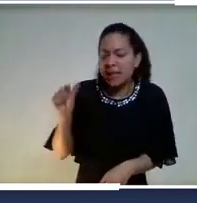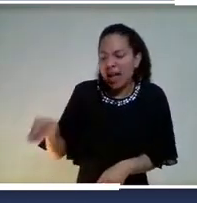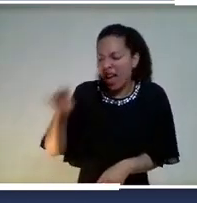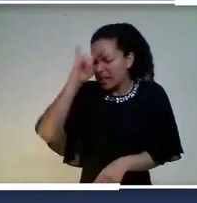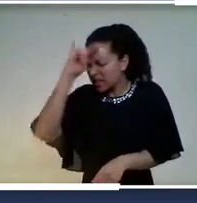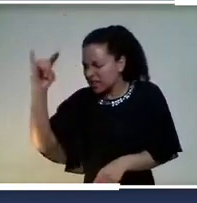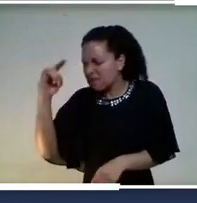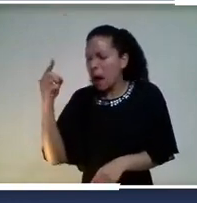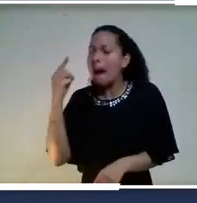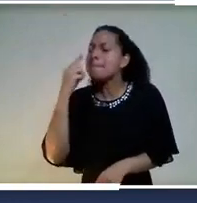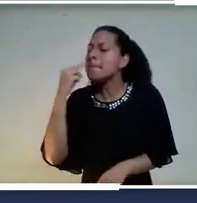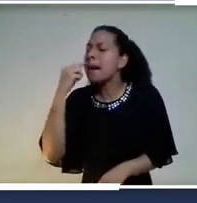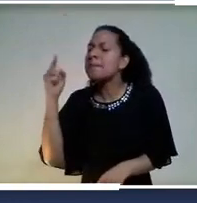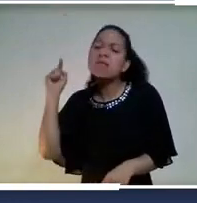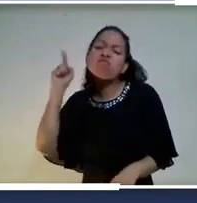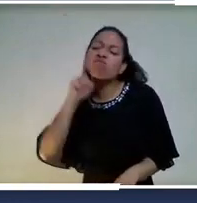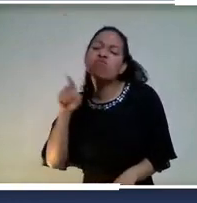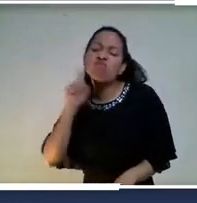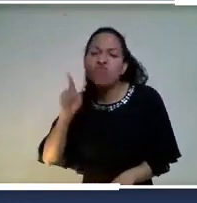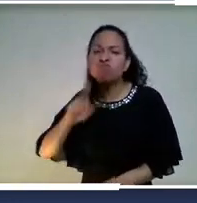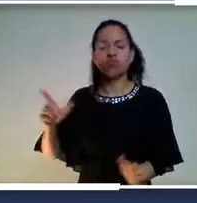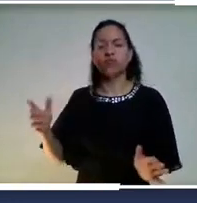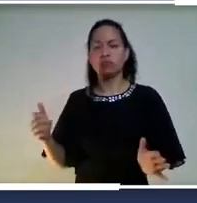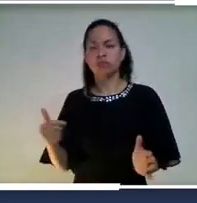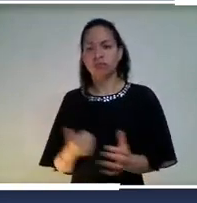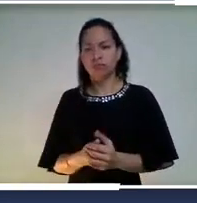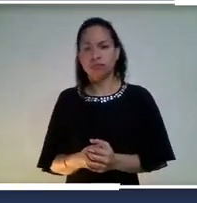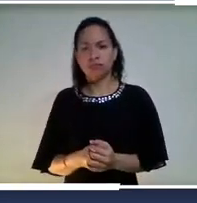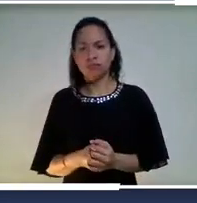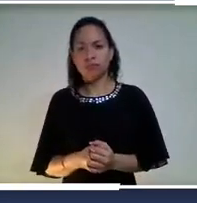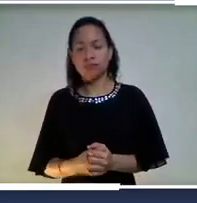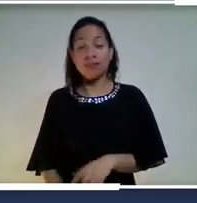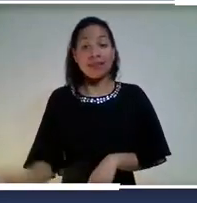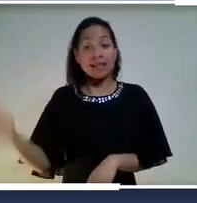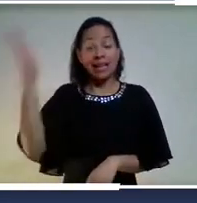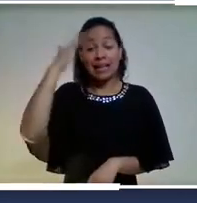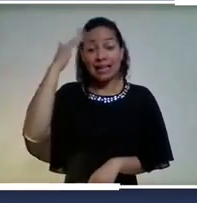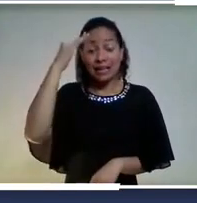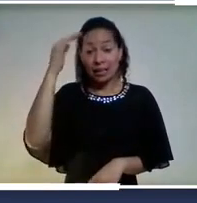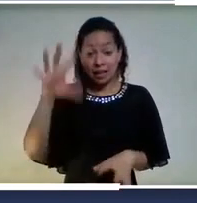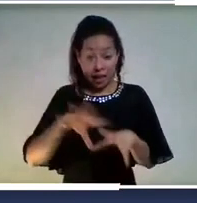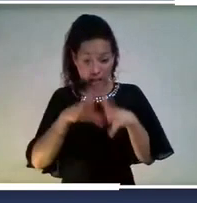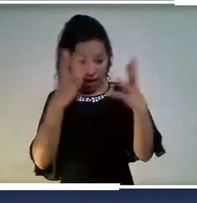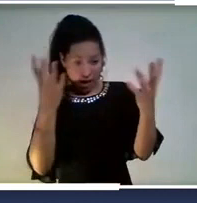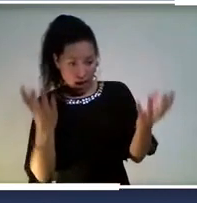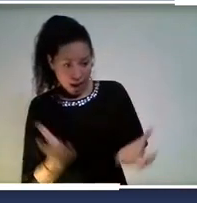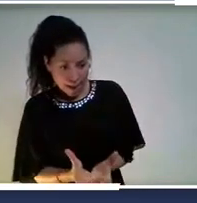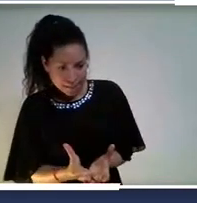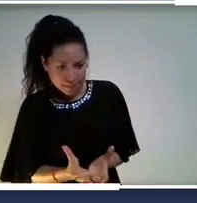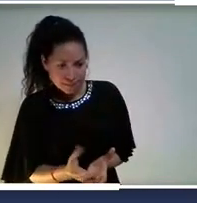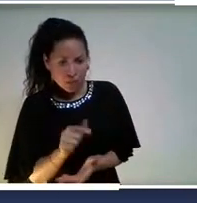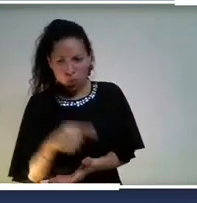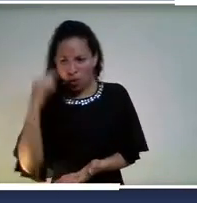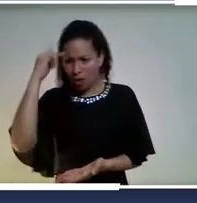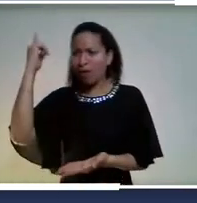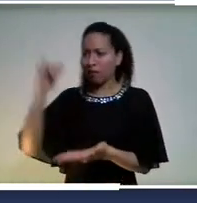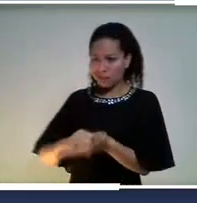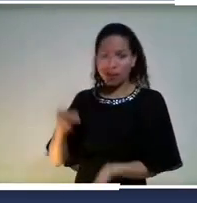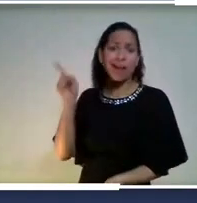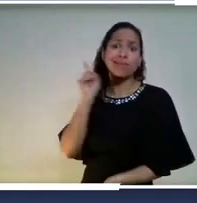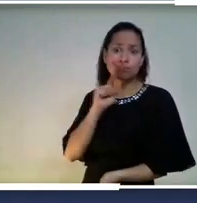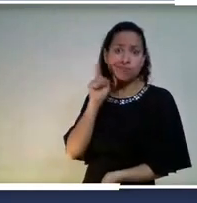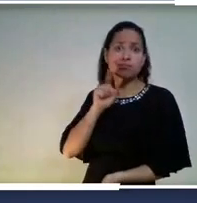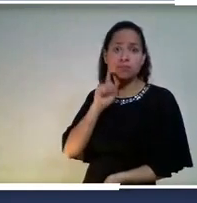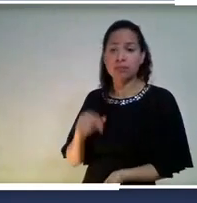triste amados es que la mayoría del mundo cristiano cree esa mentira y no lo que dios dice bien lo que dice el gran historiador william